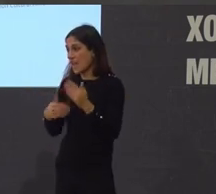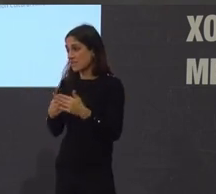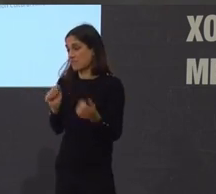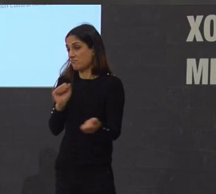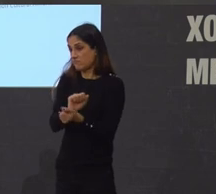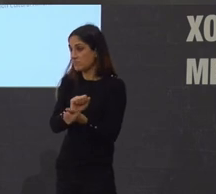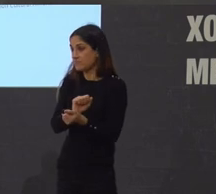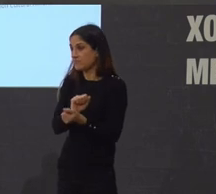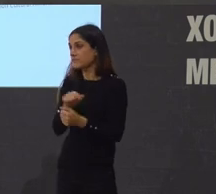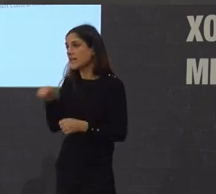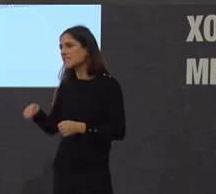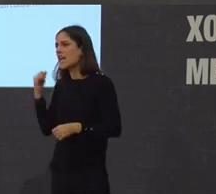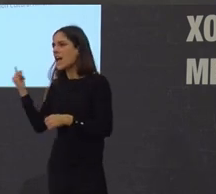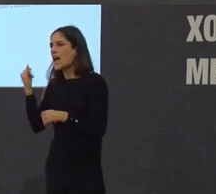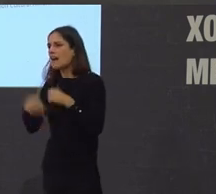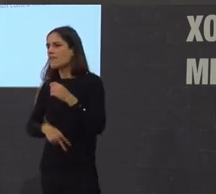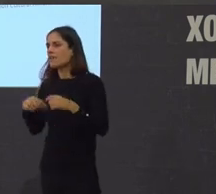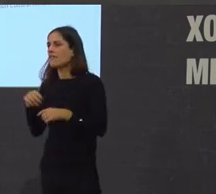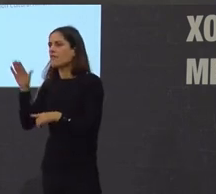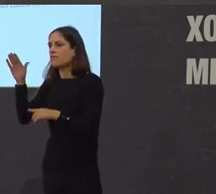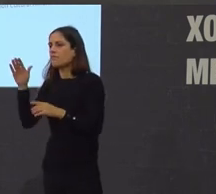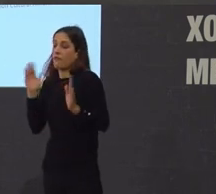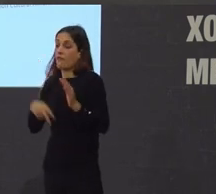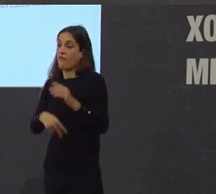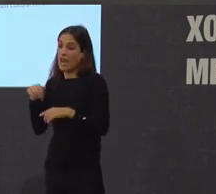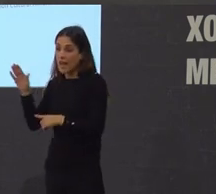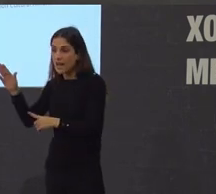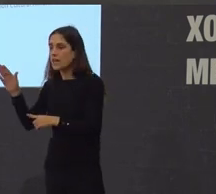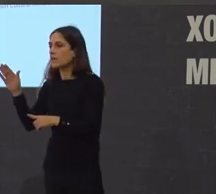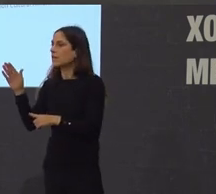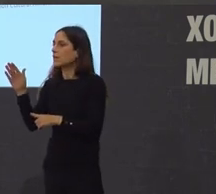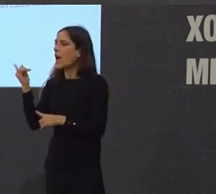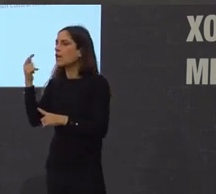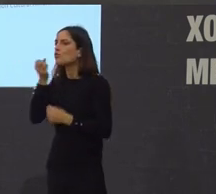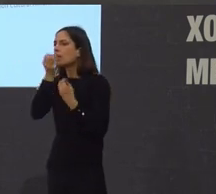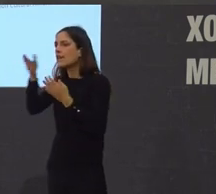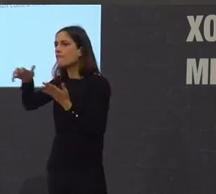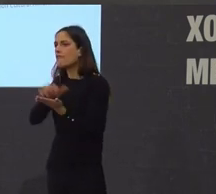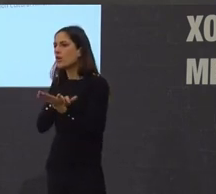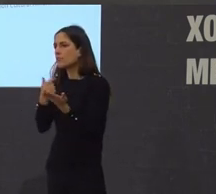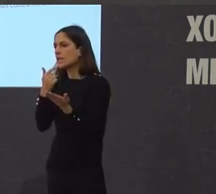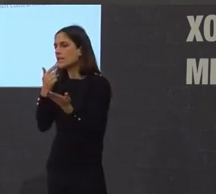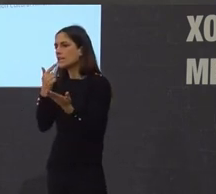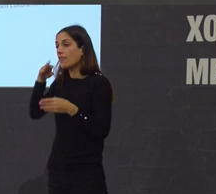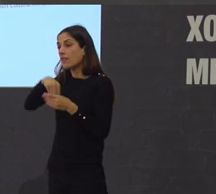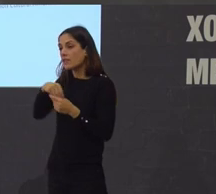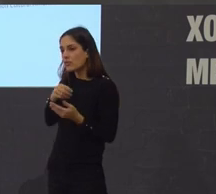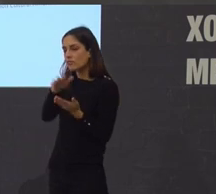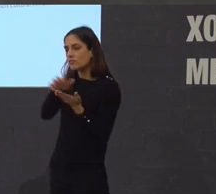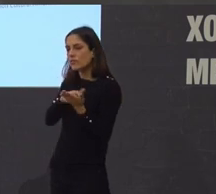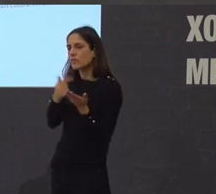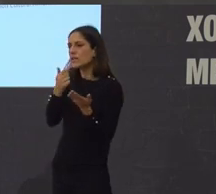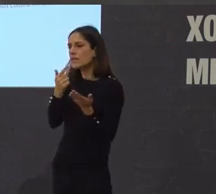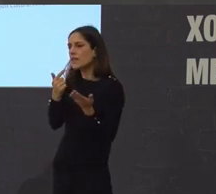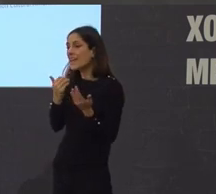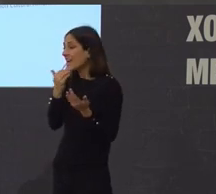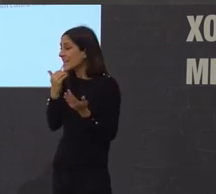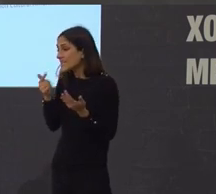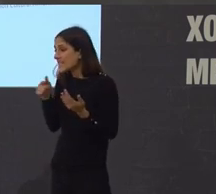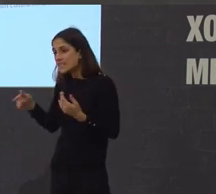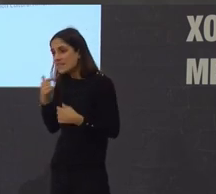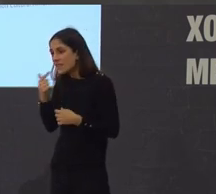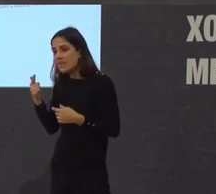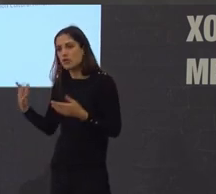jefe de falange hay un informe interno de falencia que lo define así casi puede decirse que se limitó a cometer todo